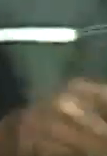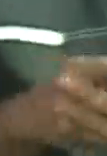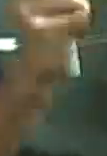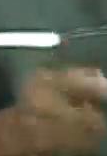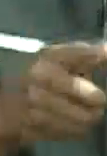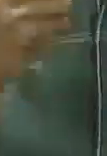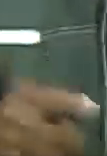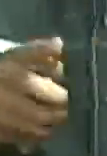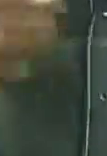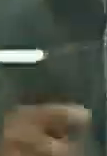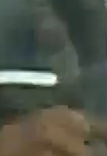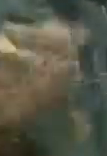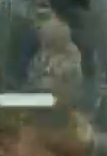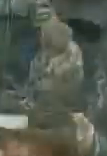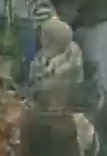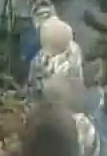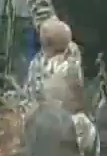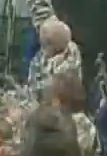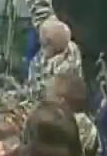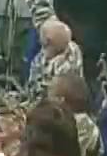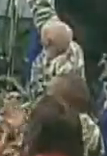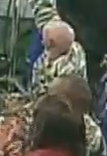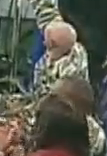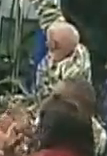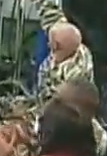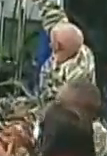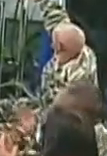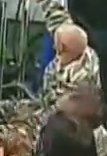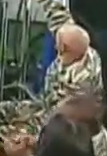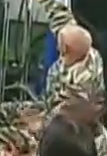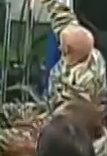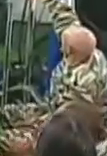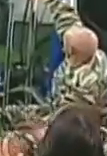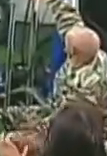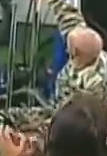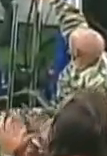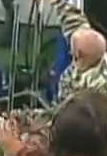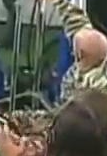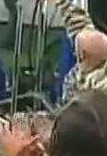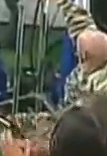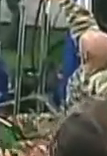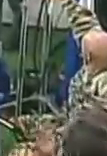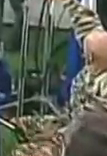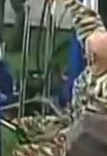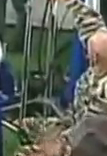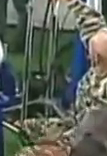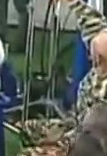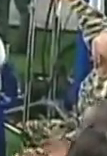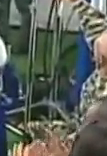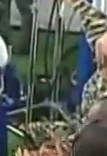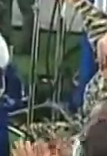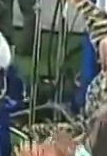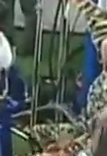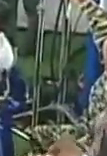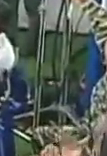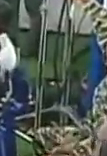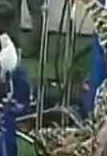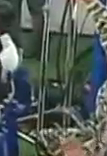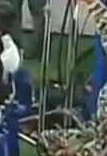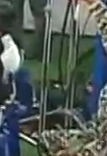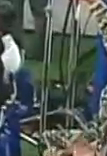que brinda la solución. Cada espacio educativo por todita la nación. Brigadas comunitarias,